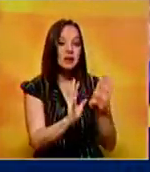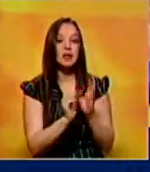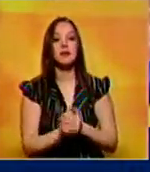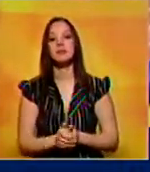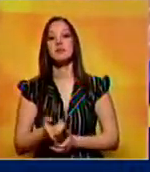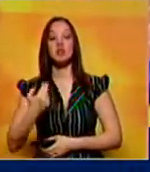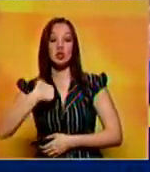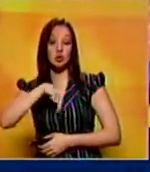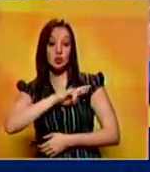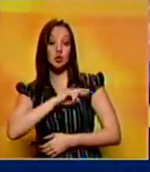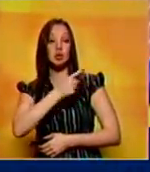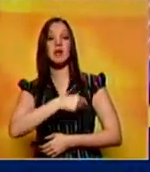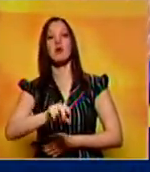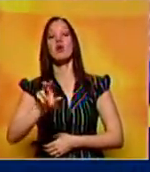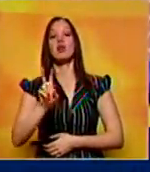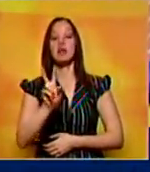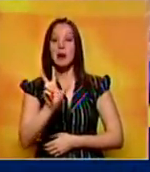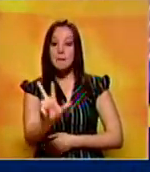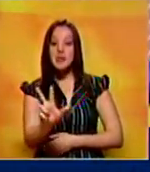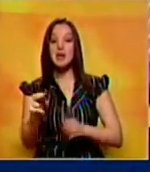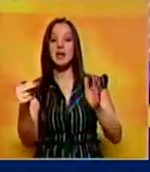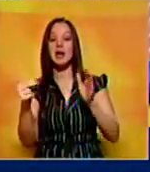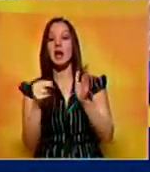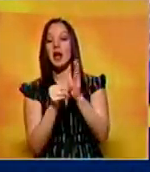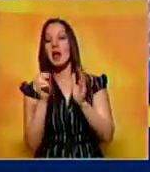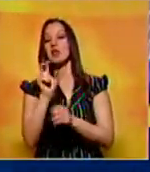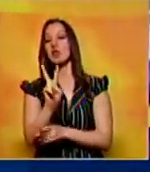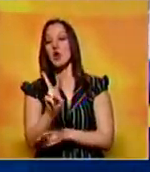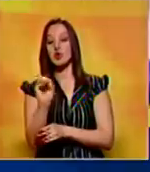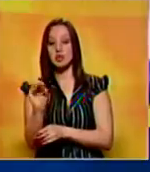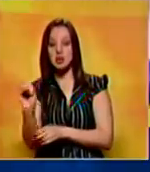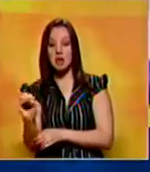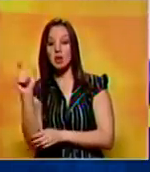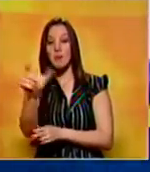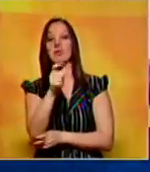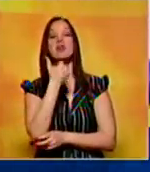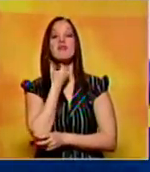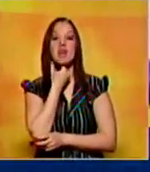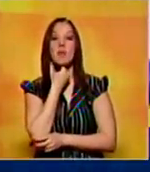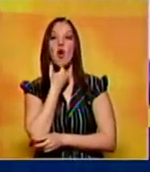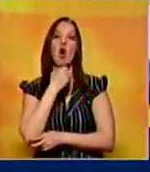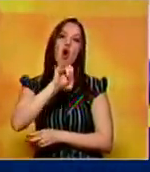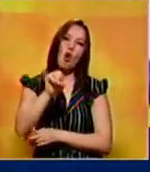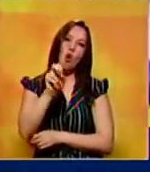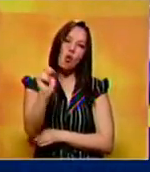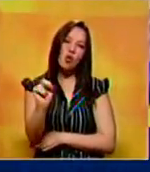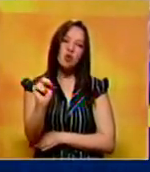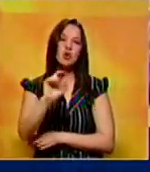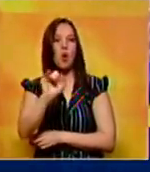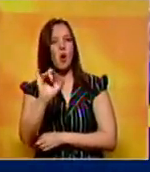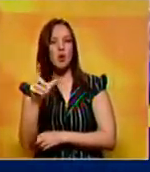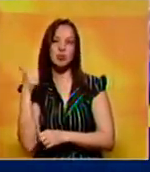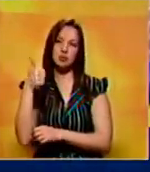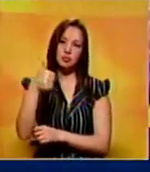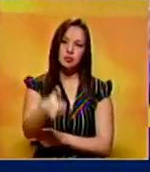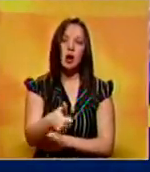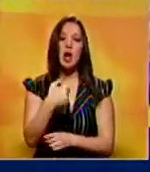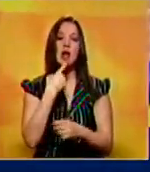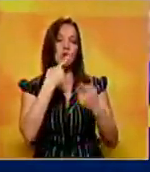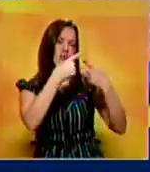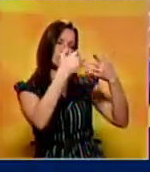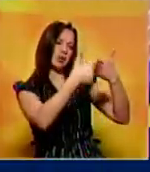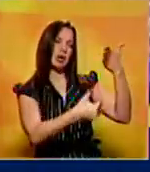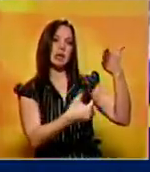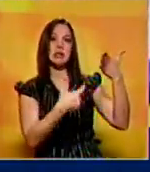3,600 pacientes hospitalizados hasta la fecha del corte de junio del mes de junio y hemos tenido unas estadísticas que nos hablan de que estamos